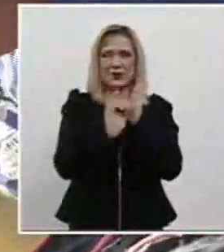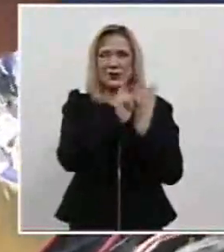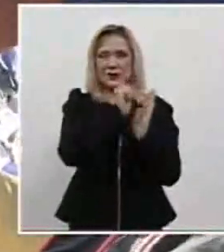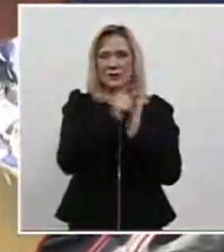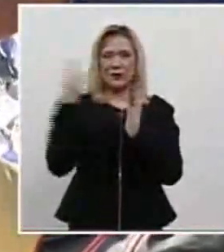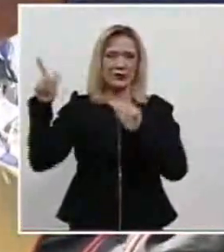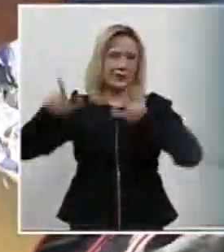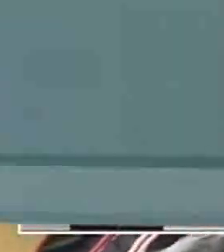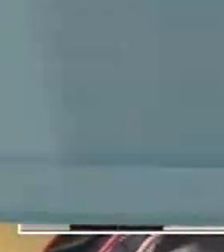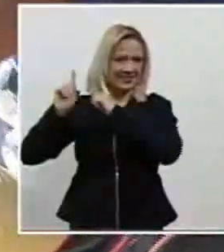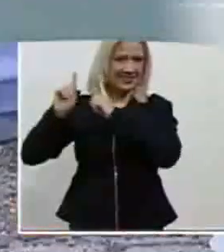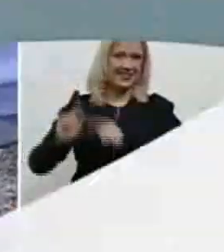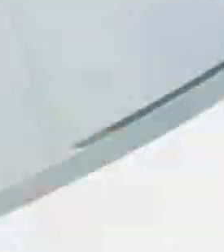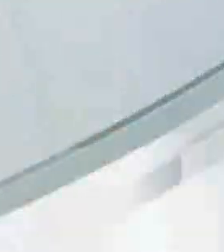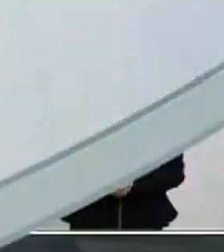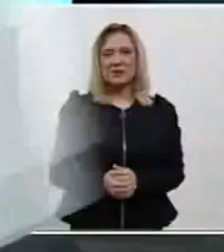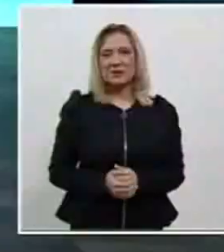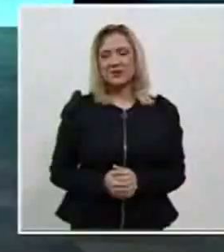Constitucionales.